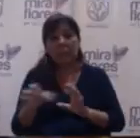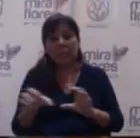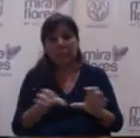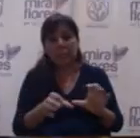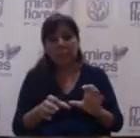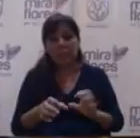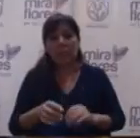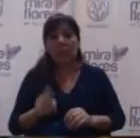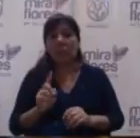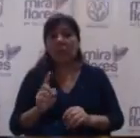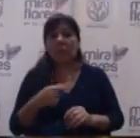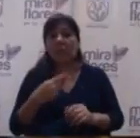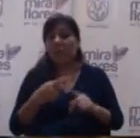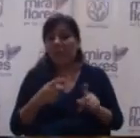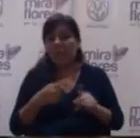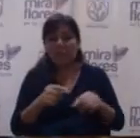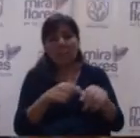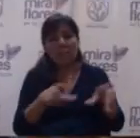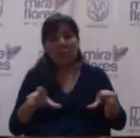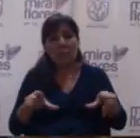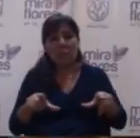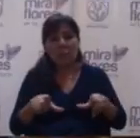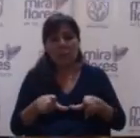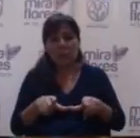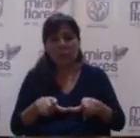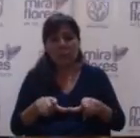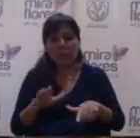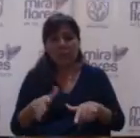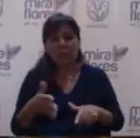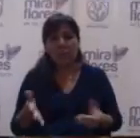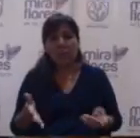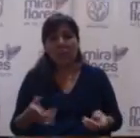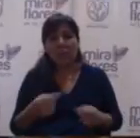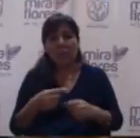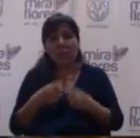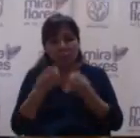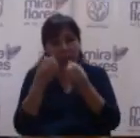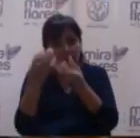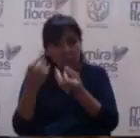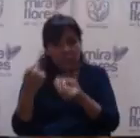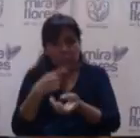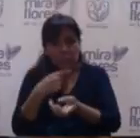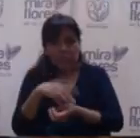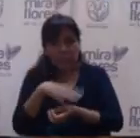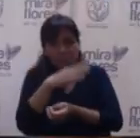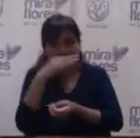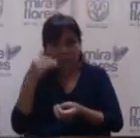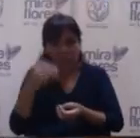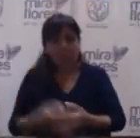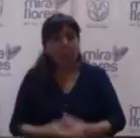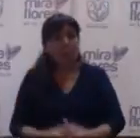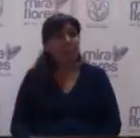solamente en Bonilla, sino en diferentes lugares donde hay información de la venta y consumo de drogas, ¿no?